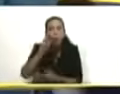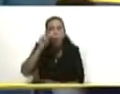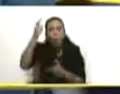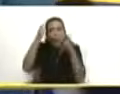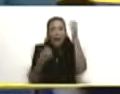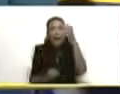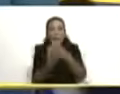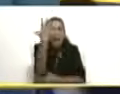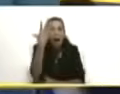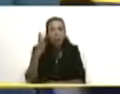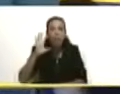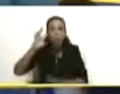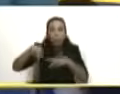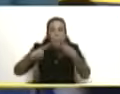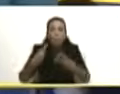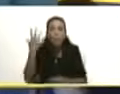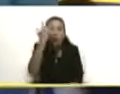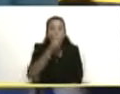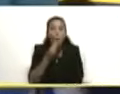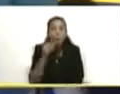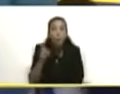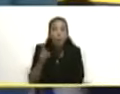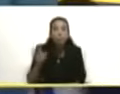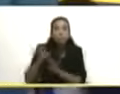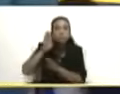la creación de esta nueva generación de nuevas